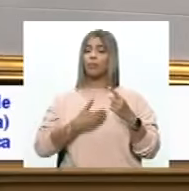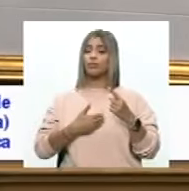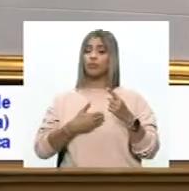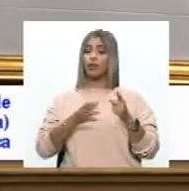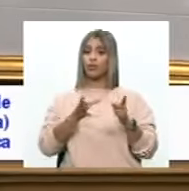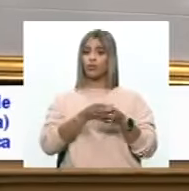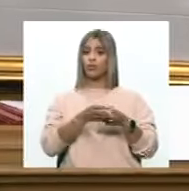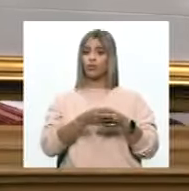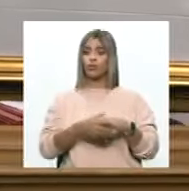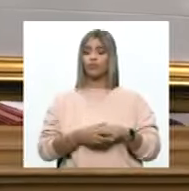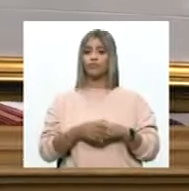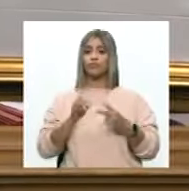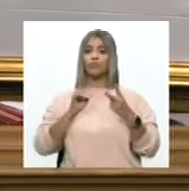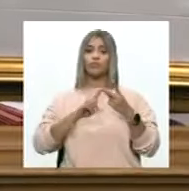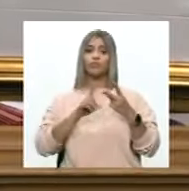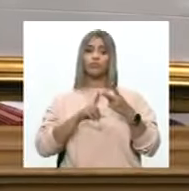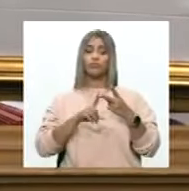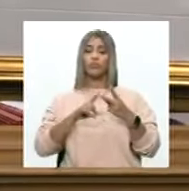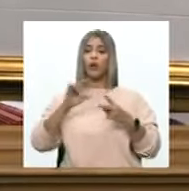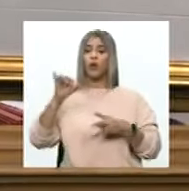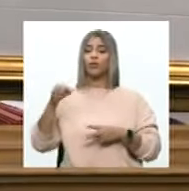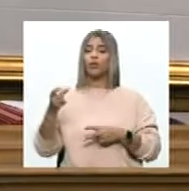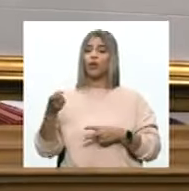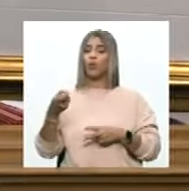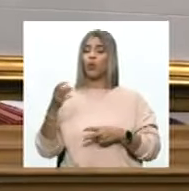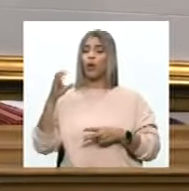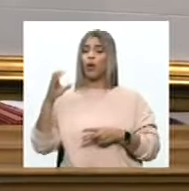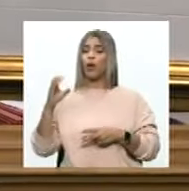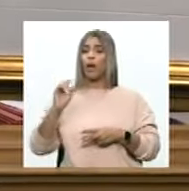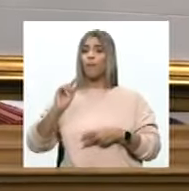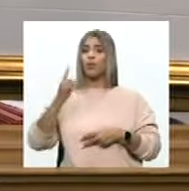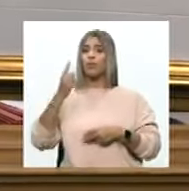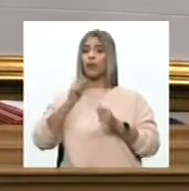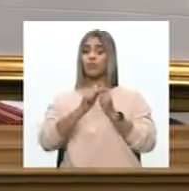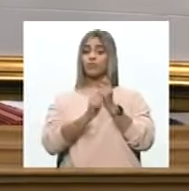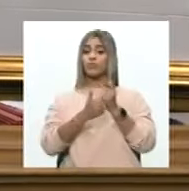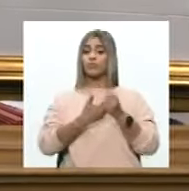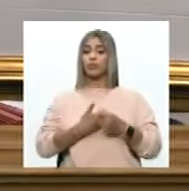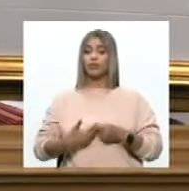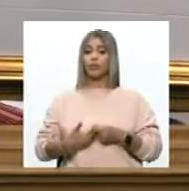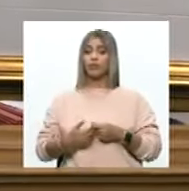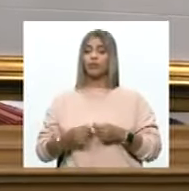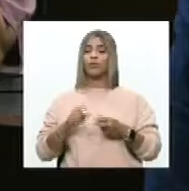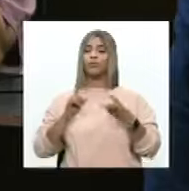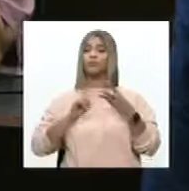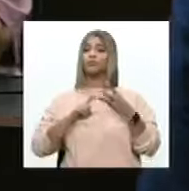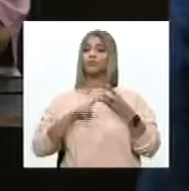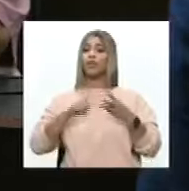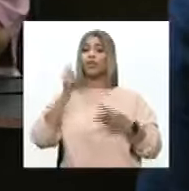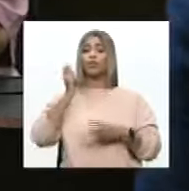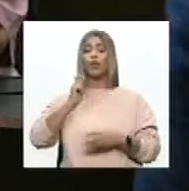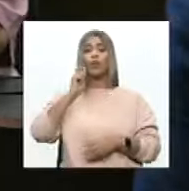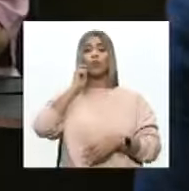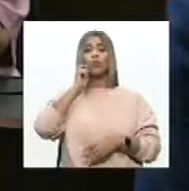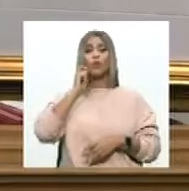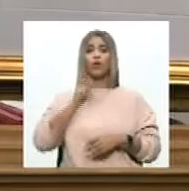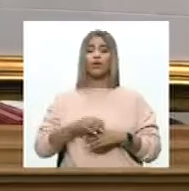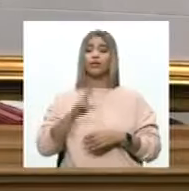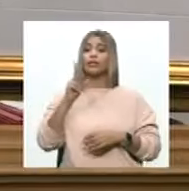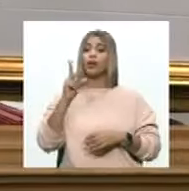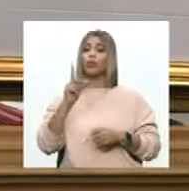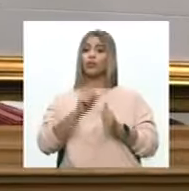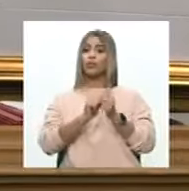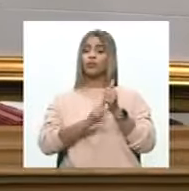comité. Diputado José Gregorio Correa, como primer vicepresidente. Diputada Desiree Santos Amaral, como